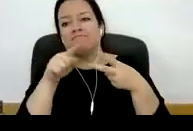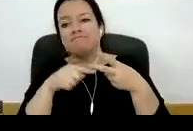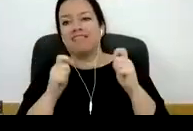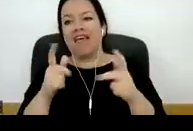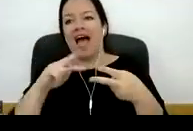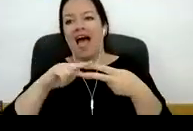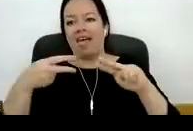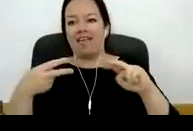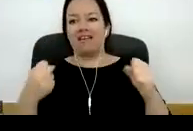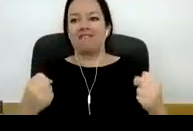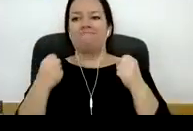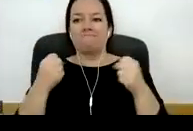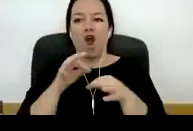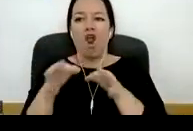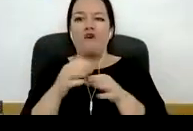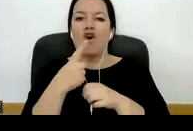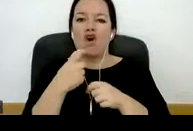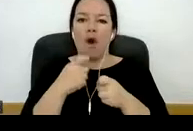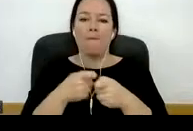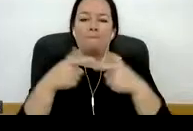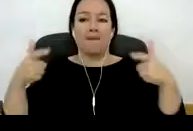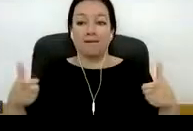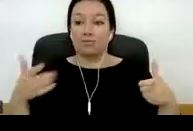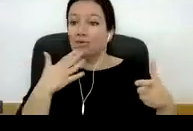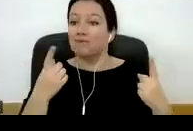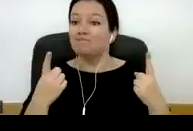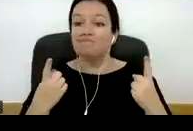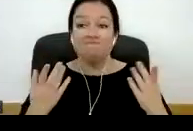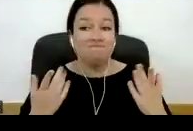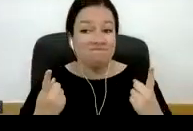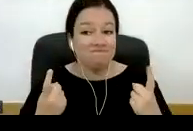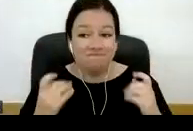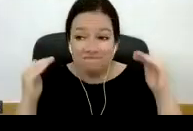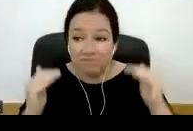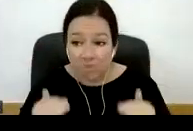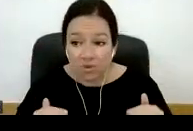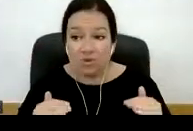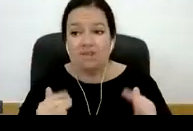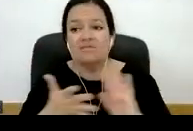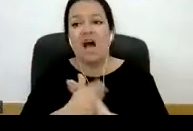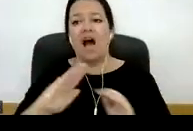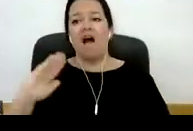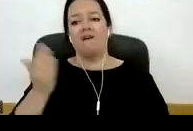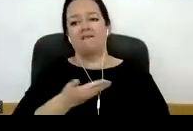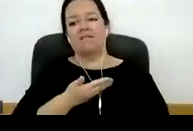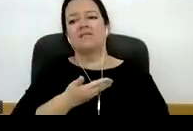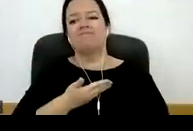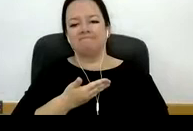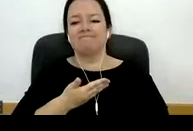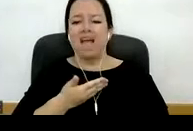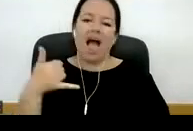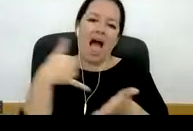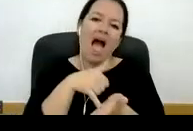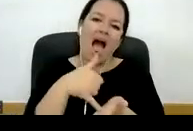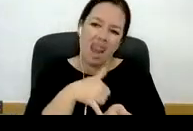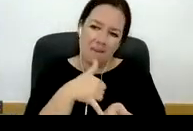de producción de glóbulos rojos. Una carencia los va a hacer especialmente, los va a hacer más susceptibles a procesos de anemia, por